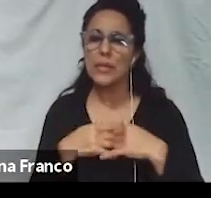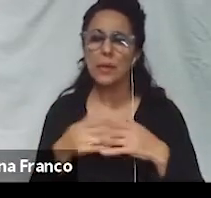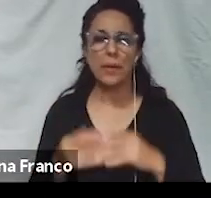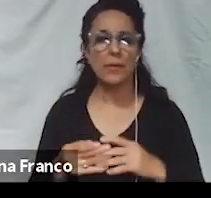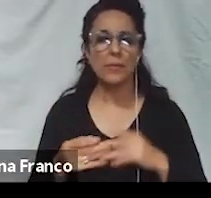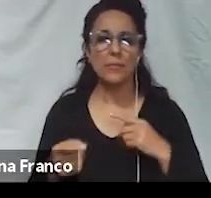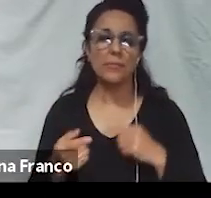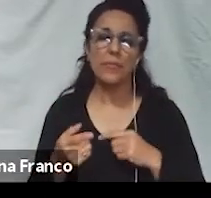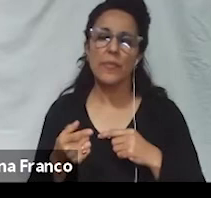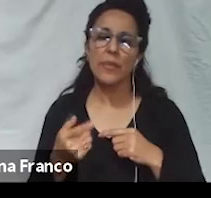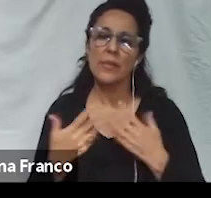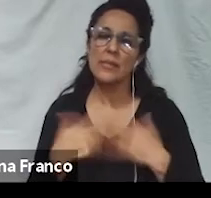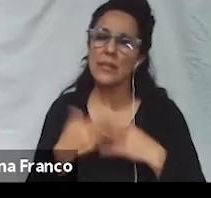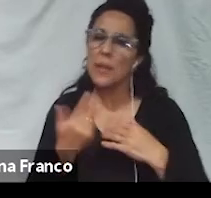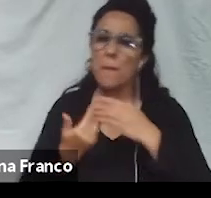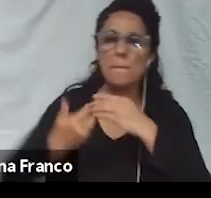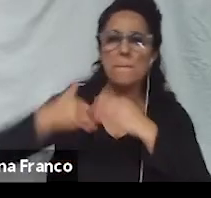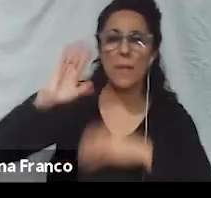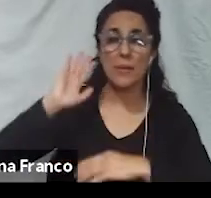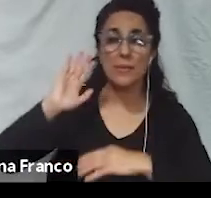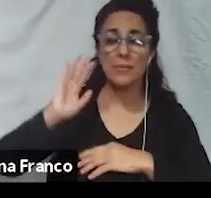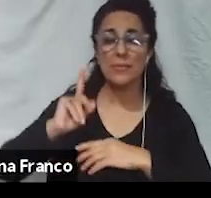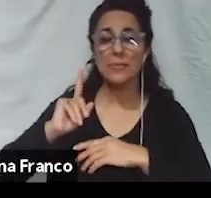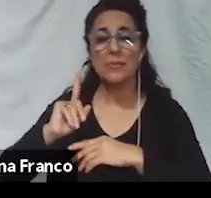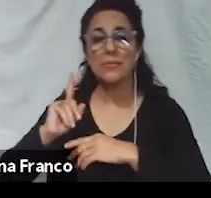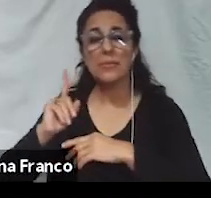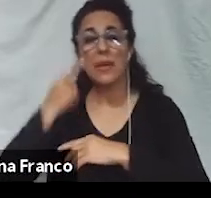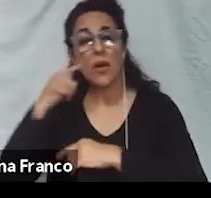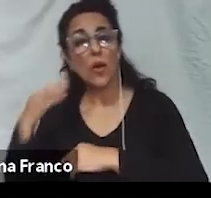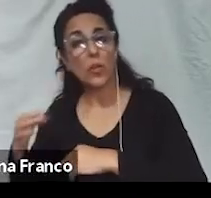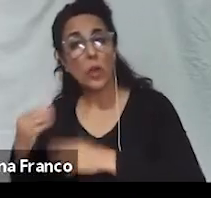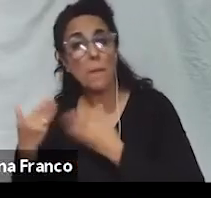sistemas operativos conozcamos, más